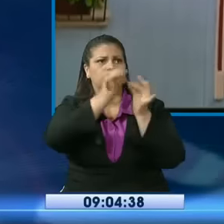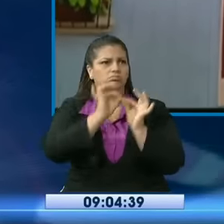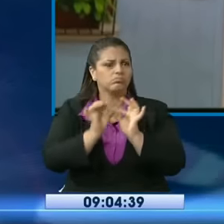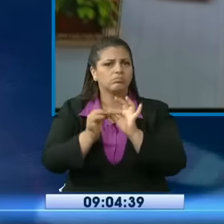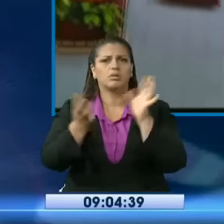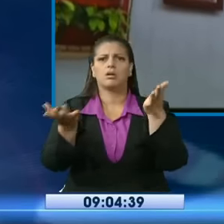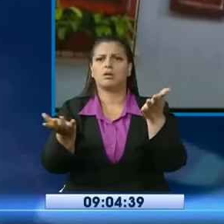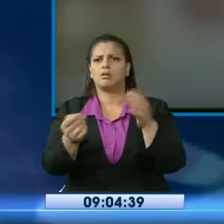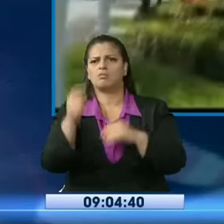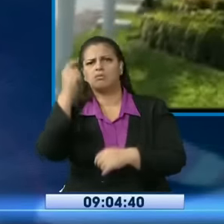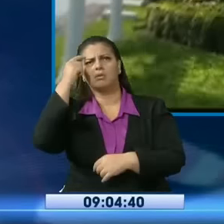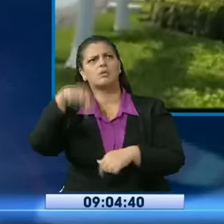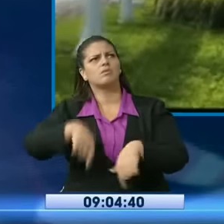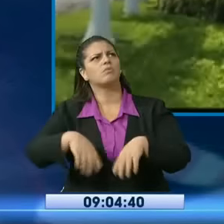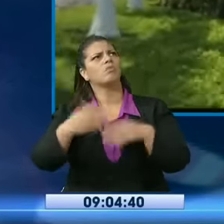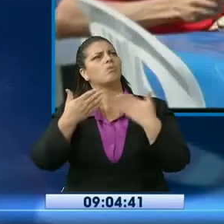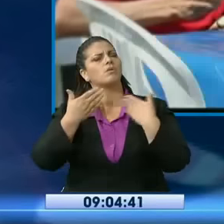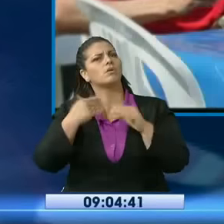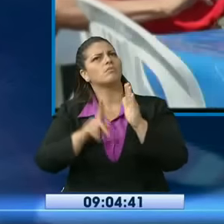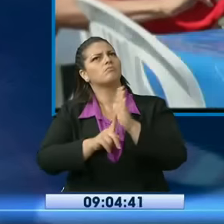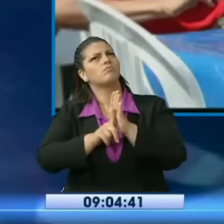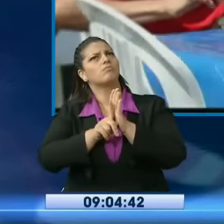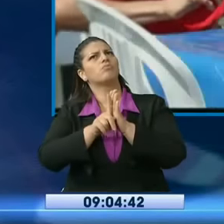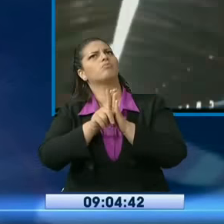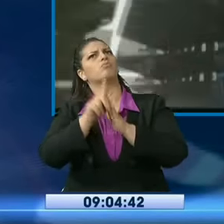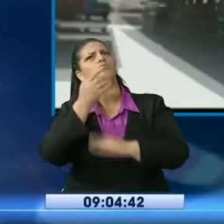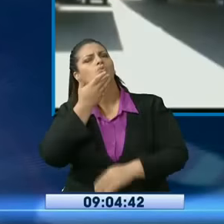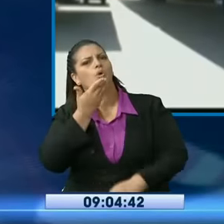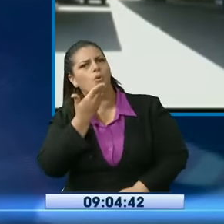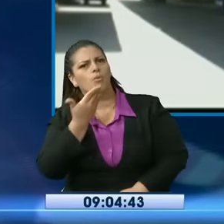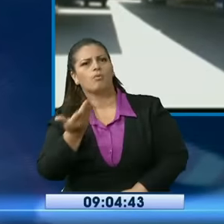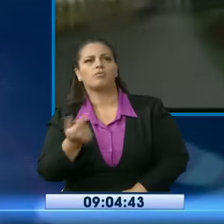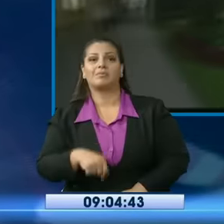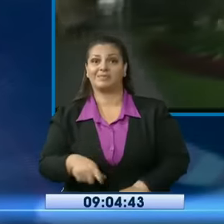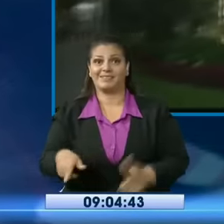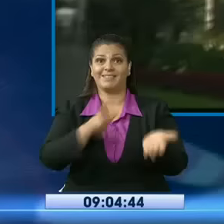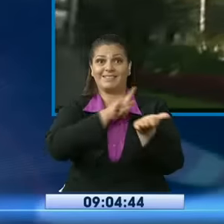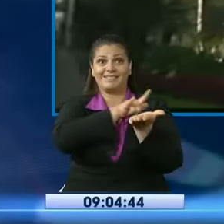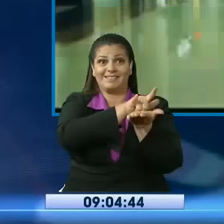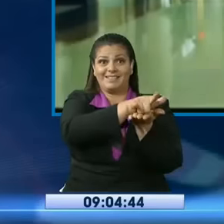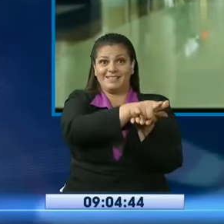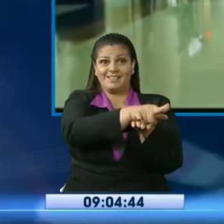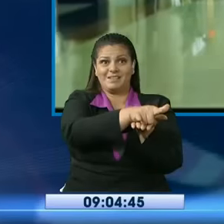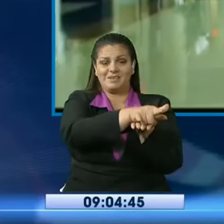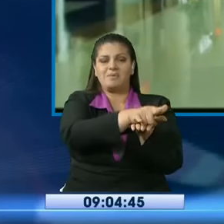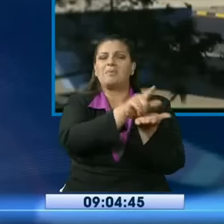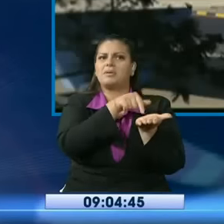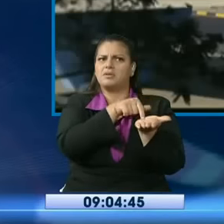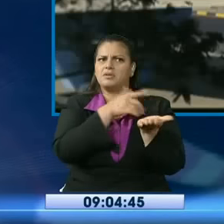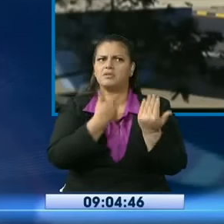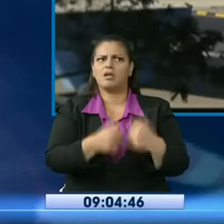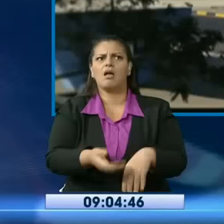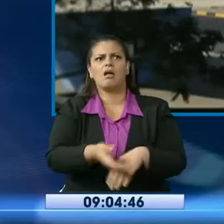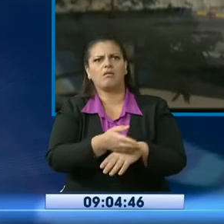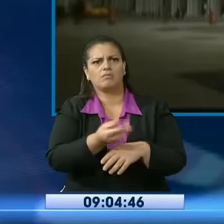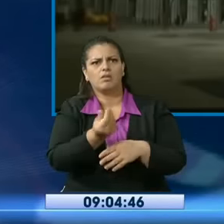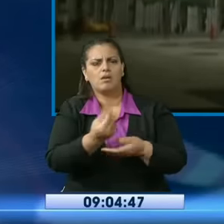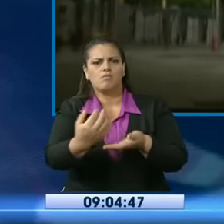pensando en el desarrollo, en ese desarrollo futuro, de ver cómo con el actual aeropuerto, por ejemplo, hemos generado ya el dinero